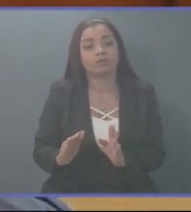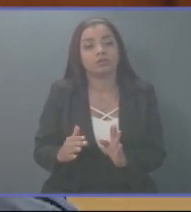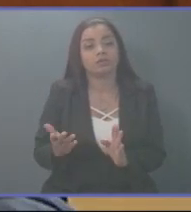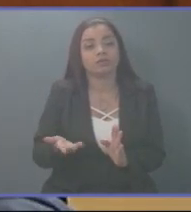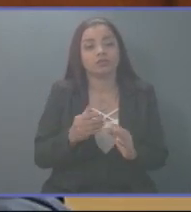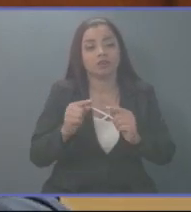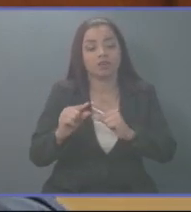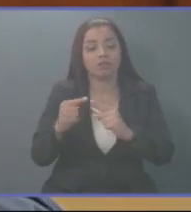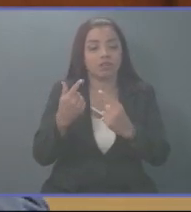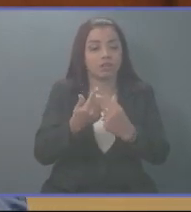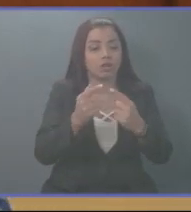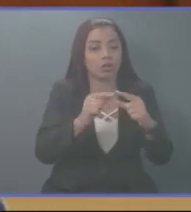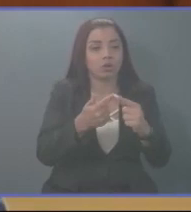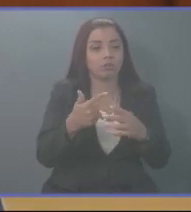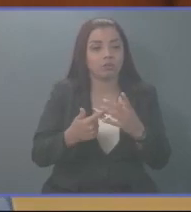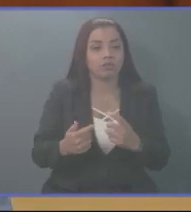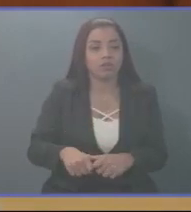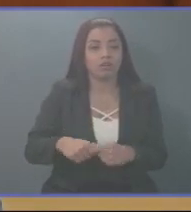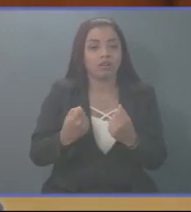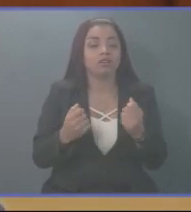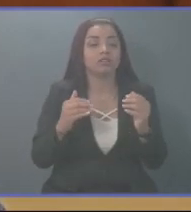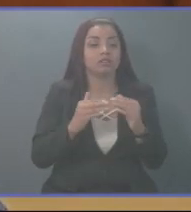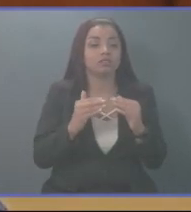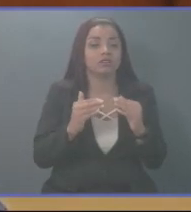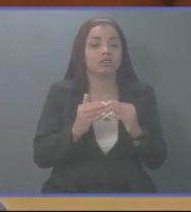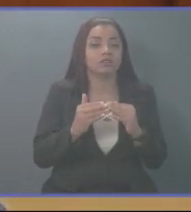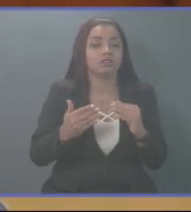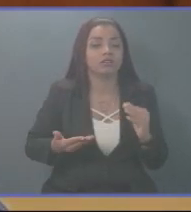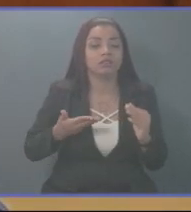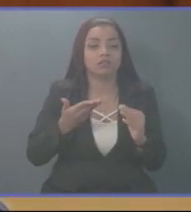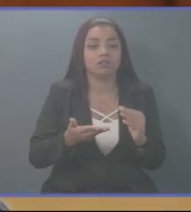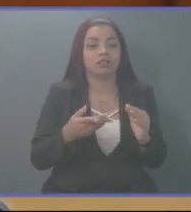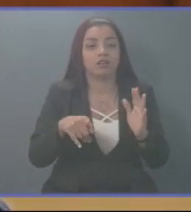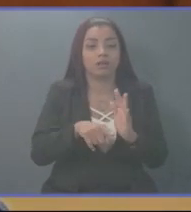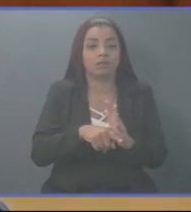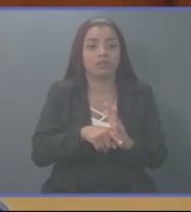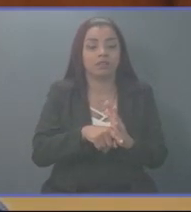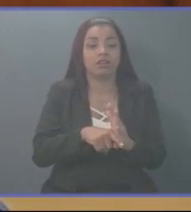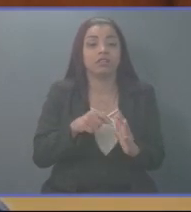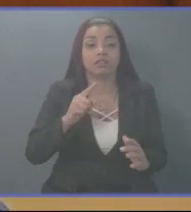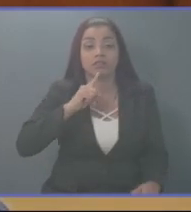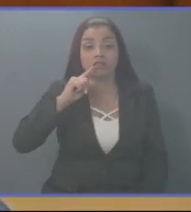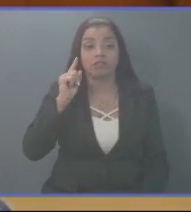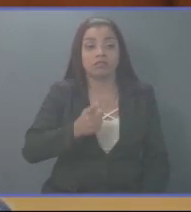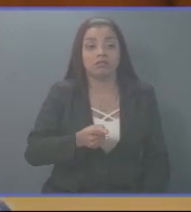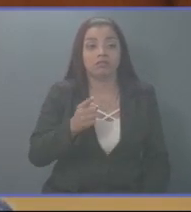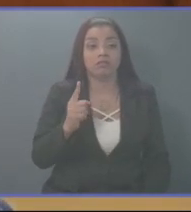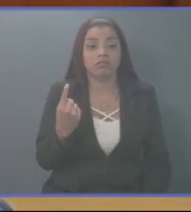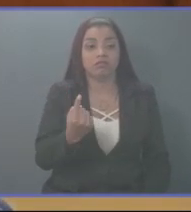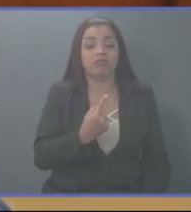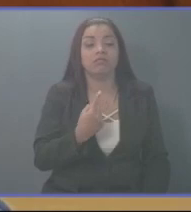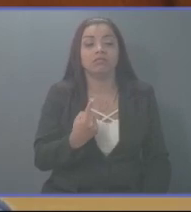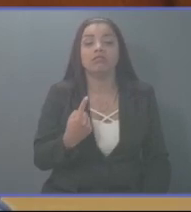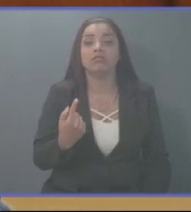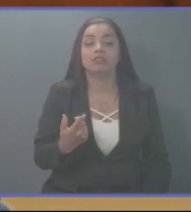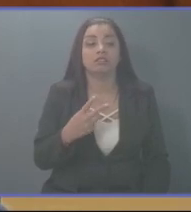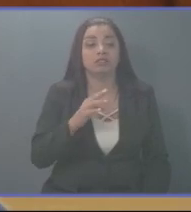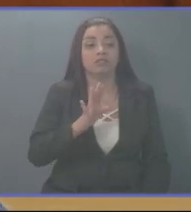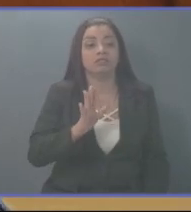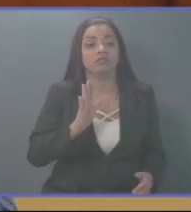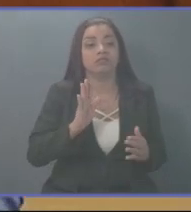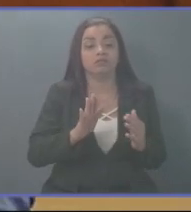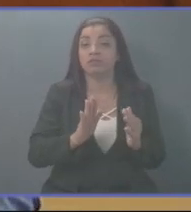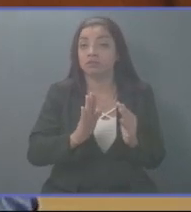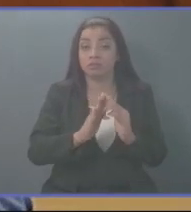por grupos criminales, así como las amenazas que obligan a las personas a abandonar sus